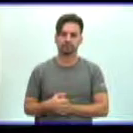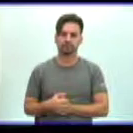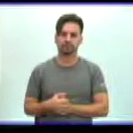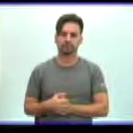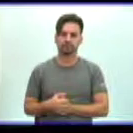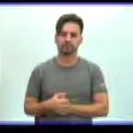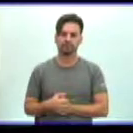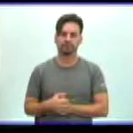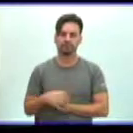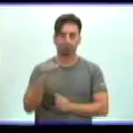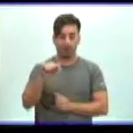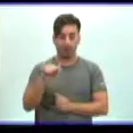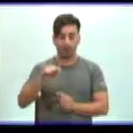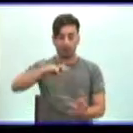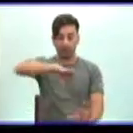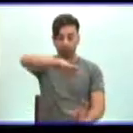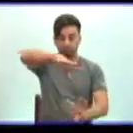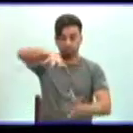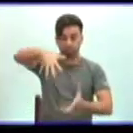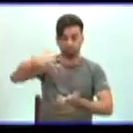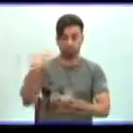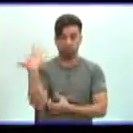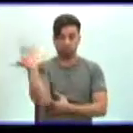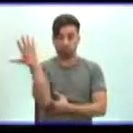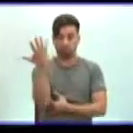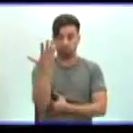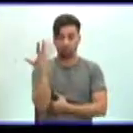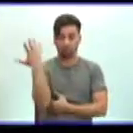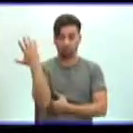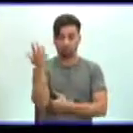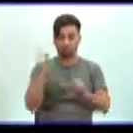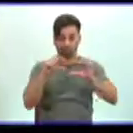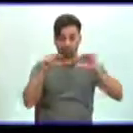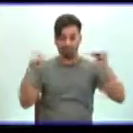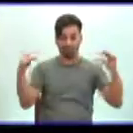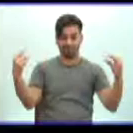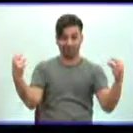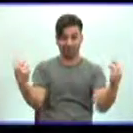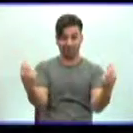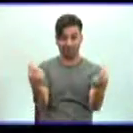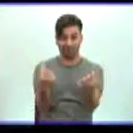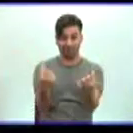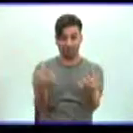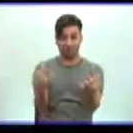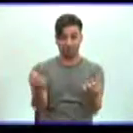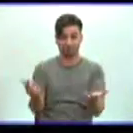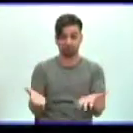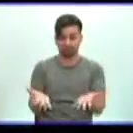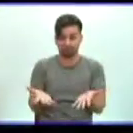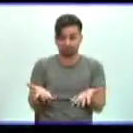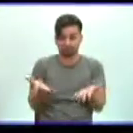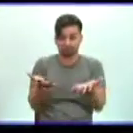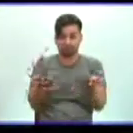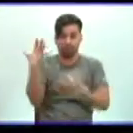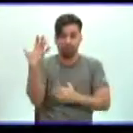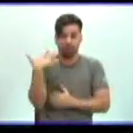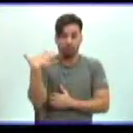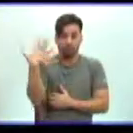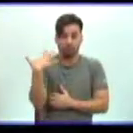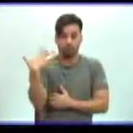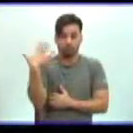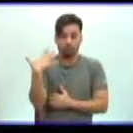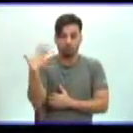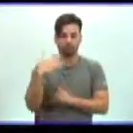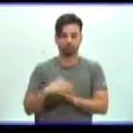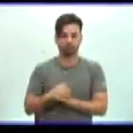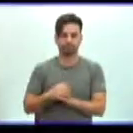El clima global funciona así. En el Ecuador, donde el sol es intenso y el aire se eleva, la presión es baja. En los polos, donde el sol es